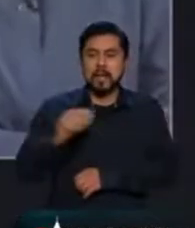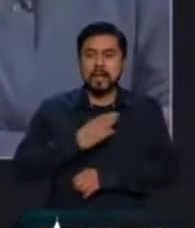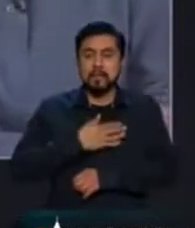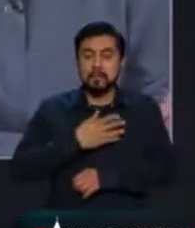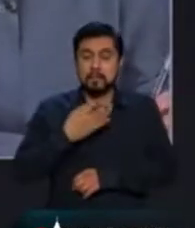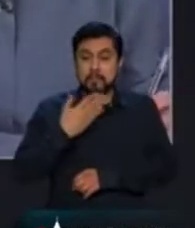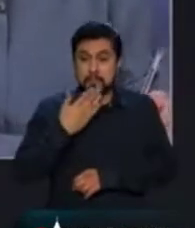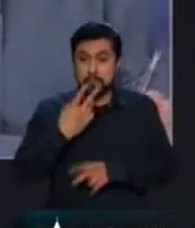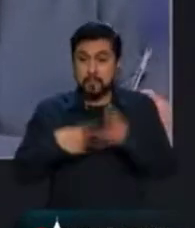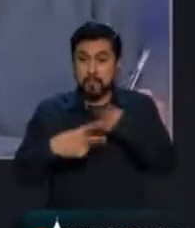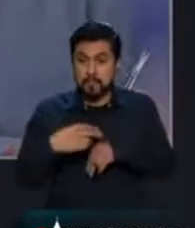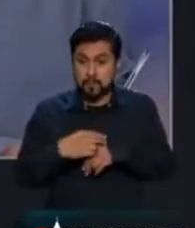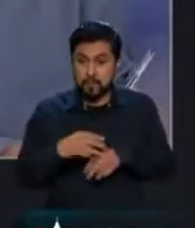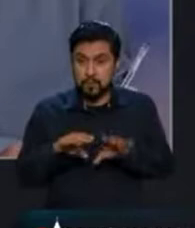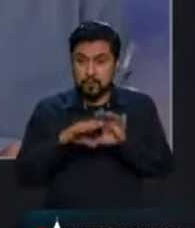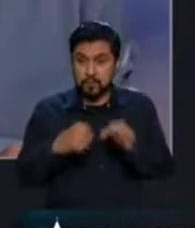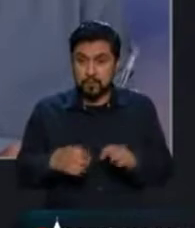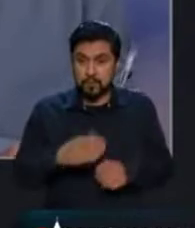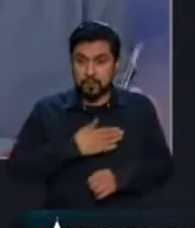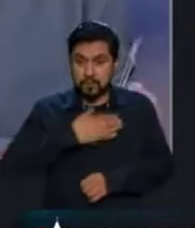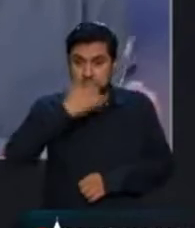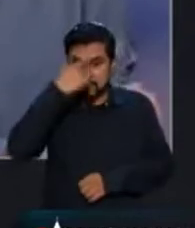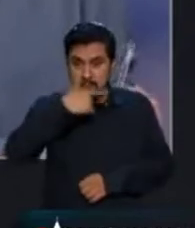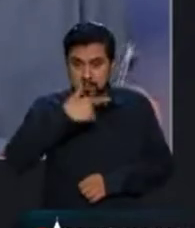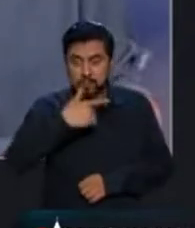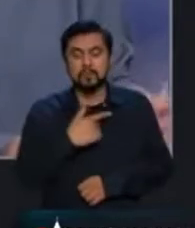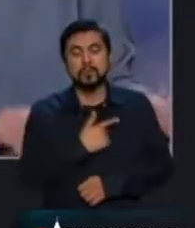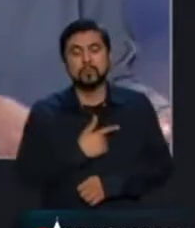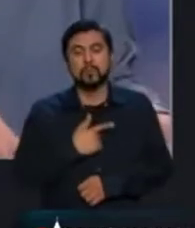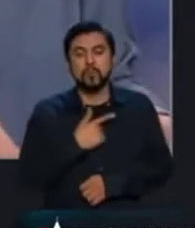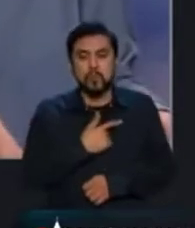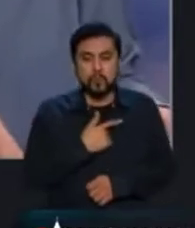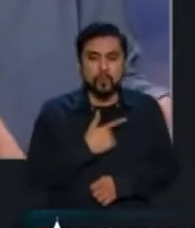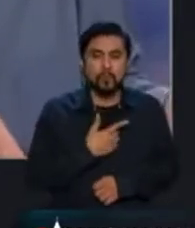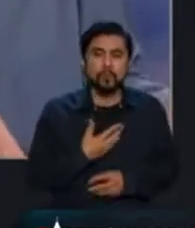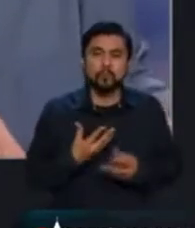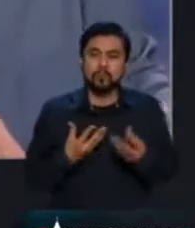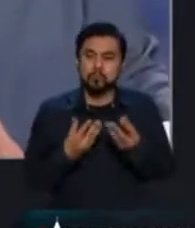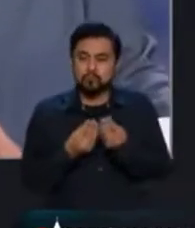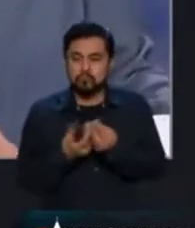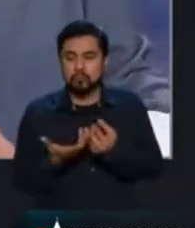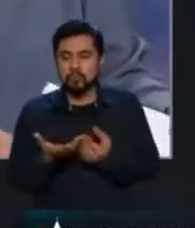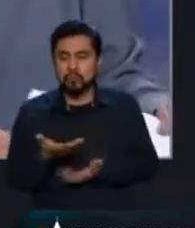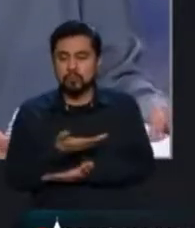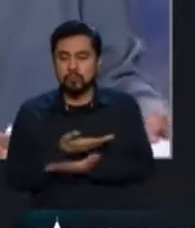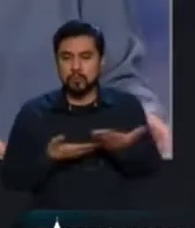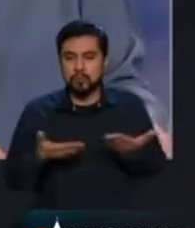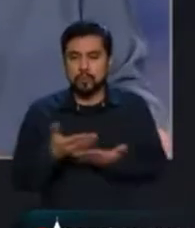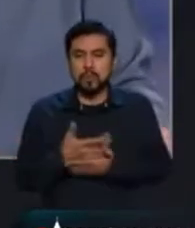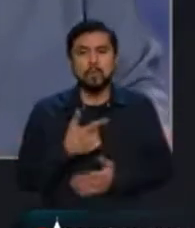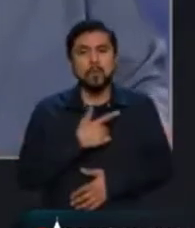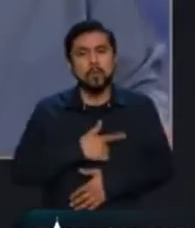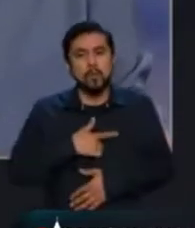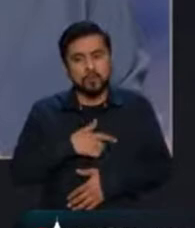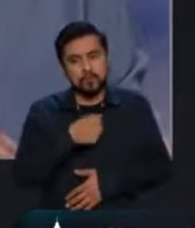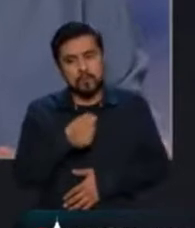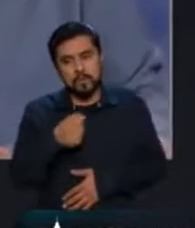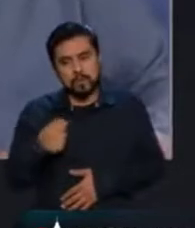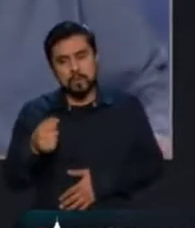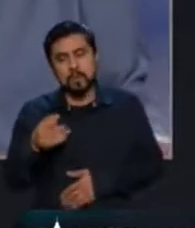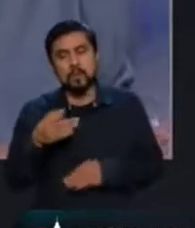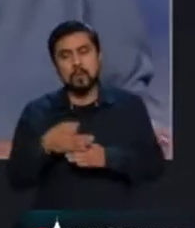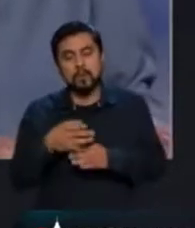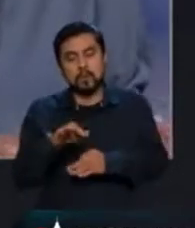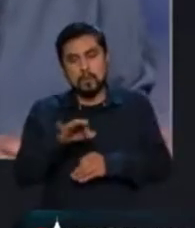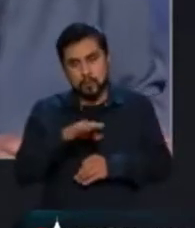buenas noches. ¿Qué tal? Buenas noches, ¿cómo están? Un gusto estar con ustedes nuevamente. Buenas noches. Un gusto saludarte y pues para que nos des ahora sí que